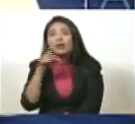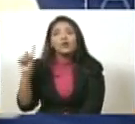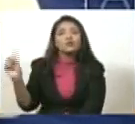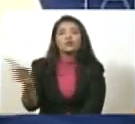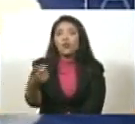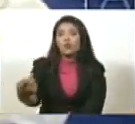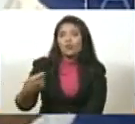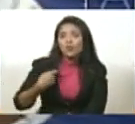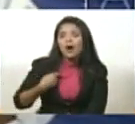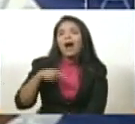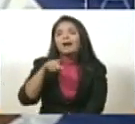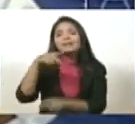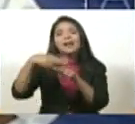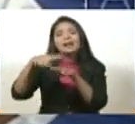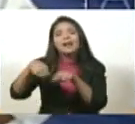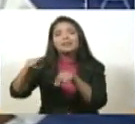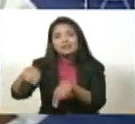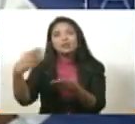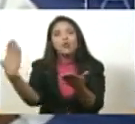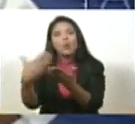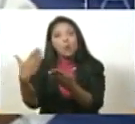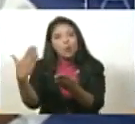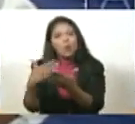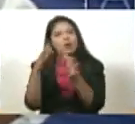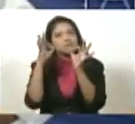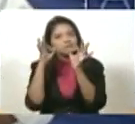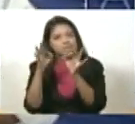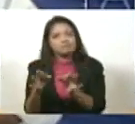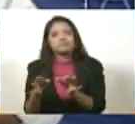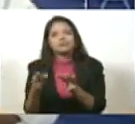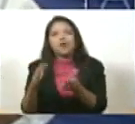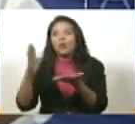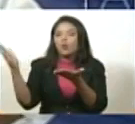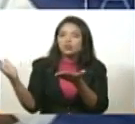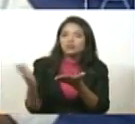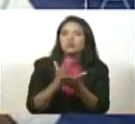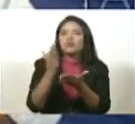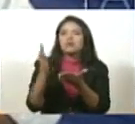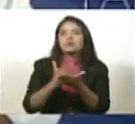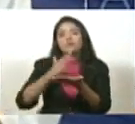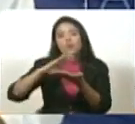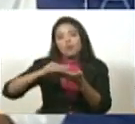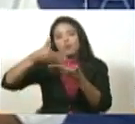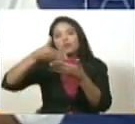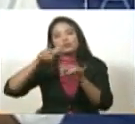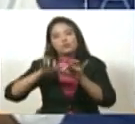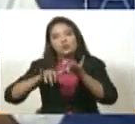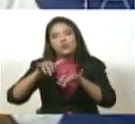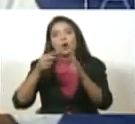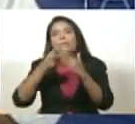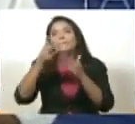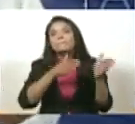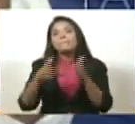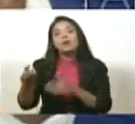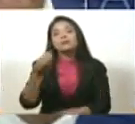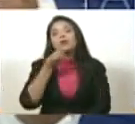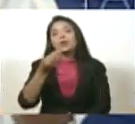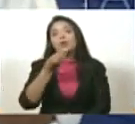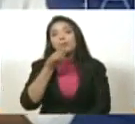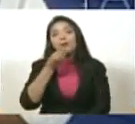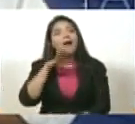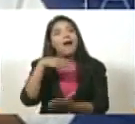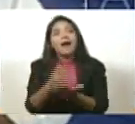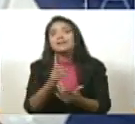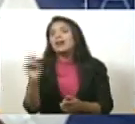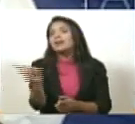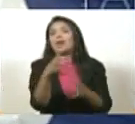hasta que el último niño estudie en una escuela de calidad, con sus libros, con su canaima, con su programa de alimentación escolar, hasta que todas